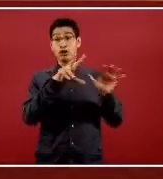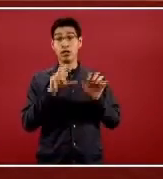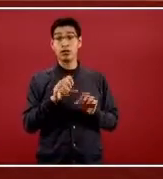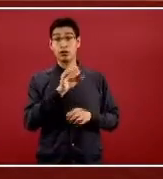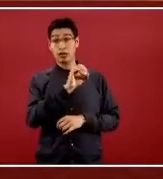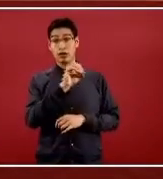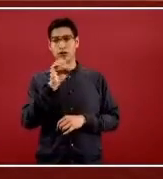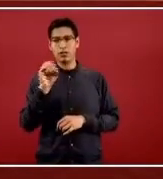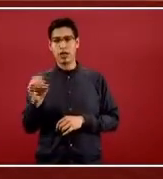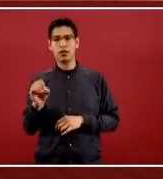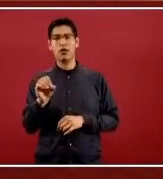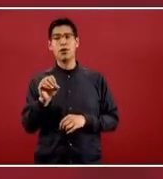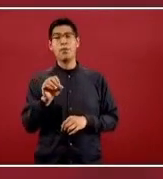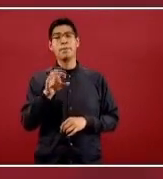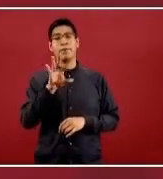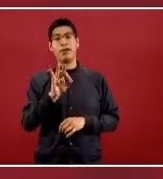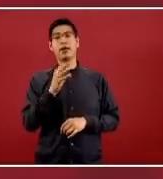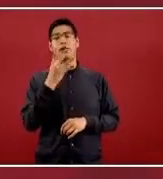800-0044-800,